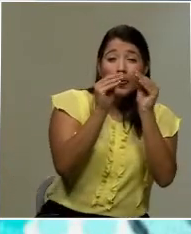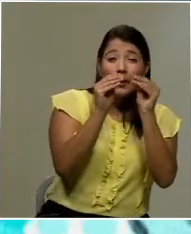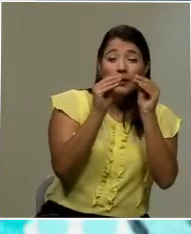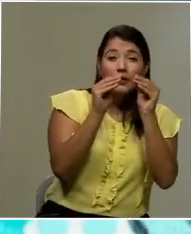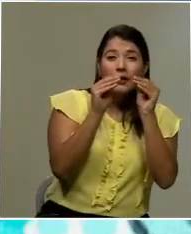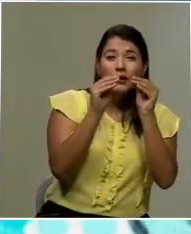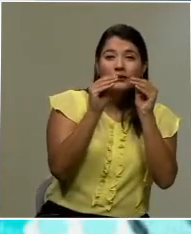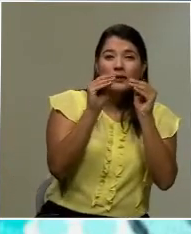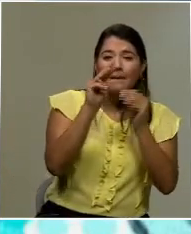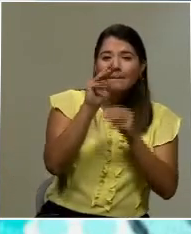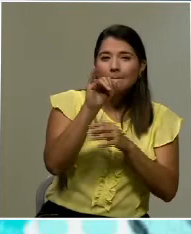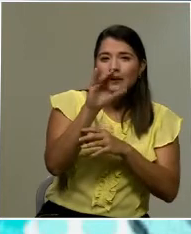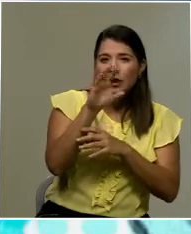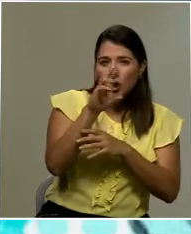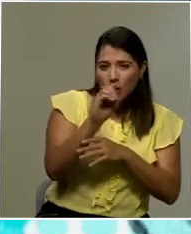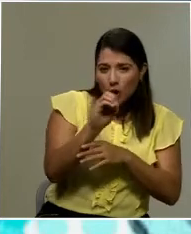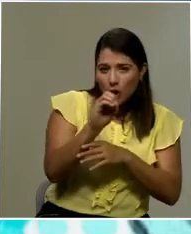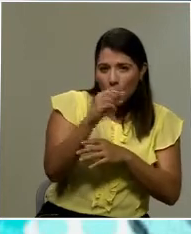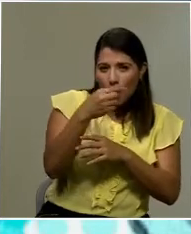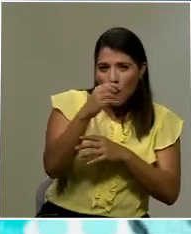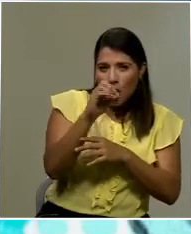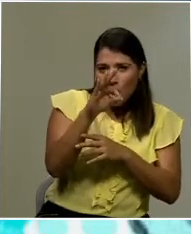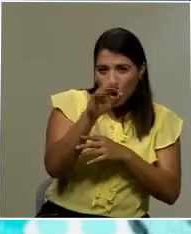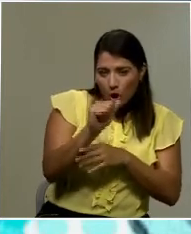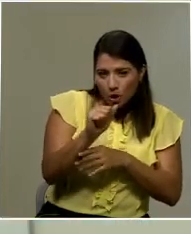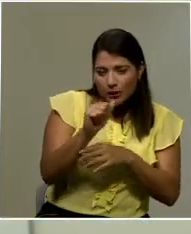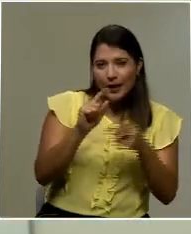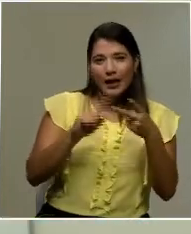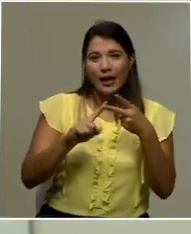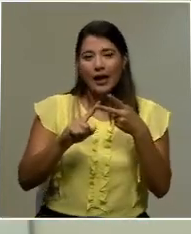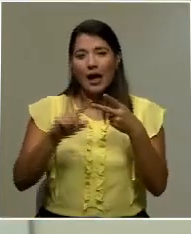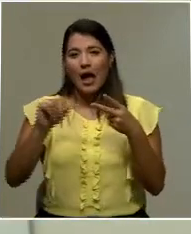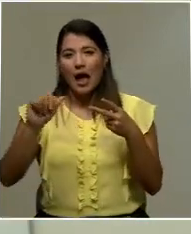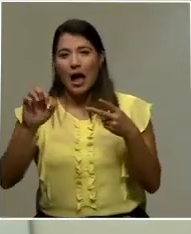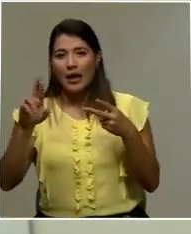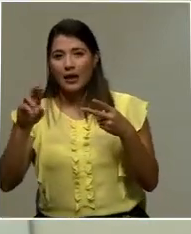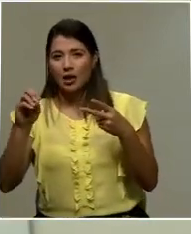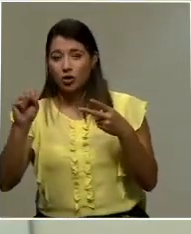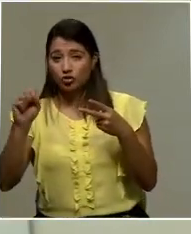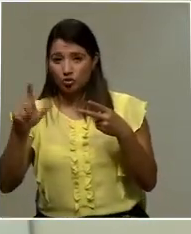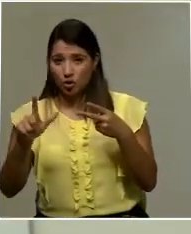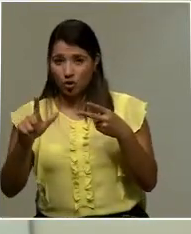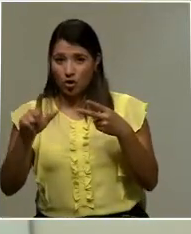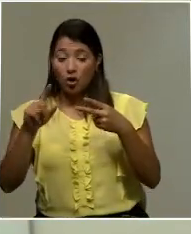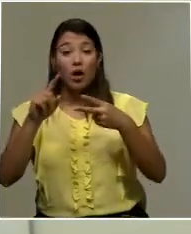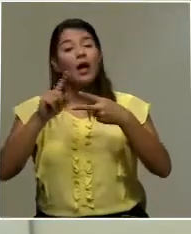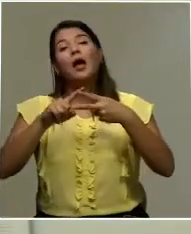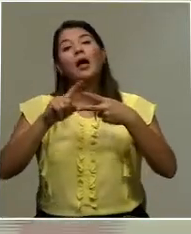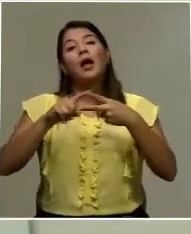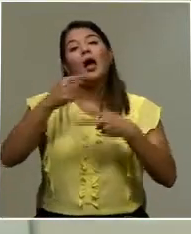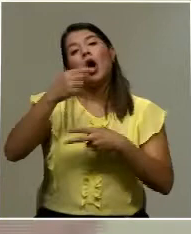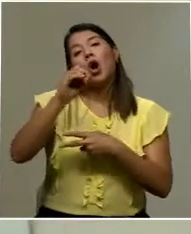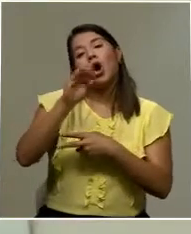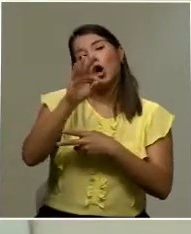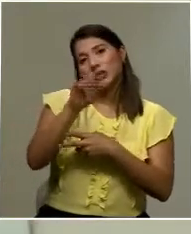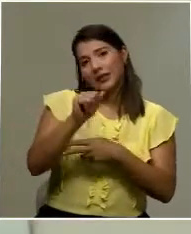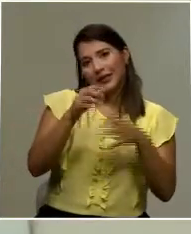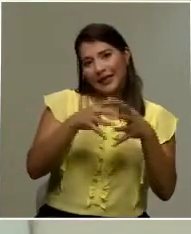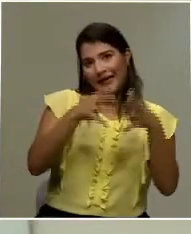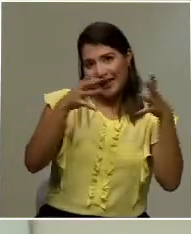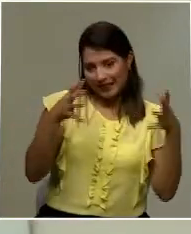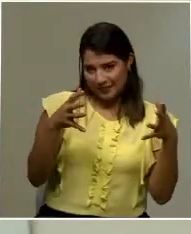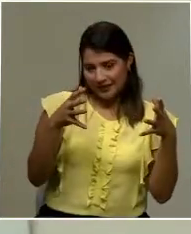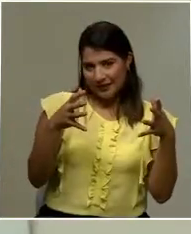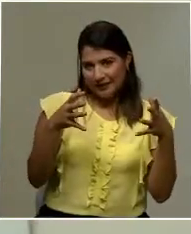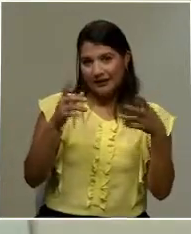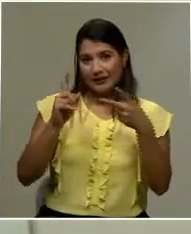aerosoles? Bueno, pues como le decía, las gotas son grandes y las diferenciamos según su comportamiento,